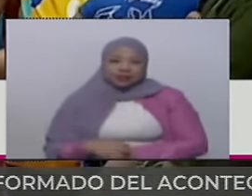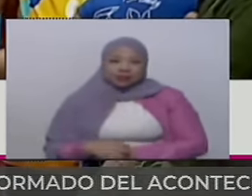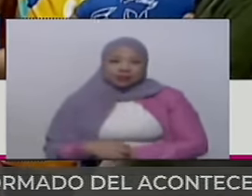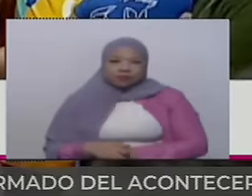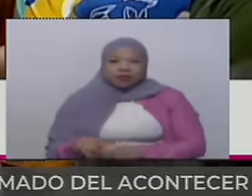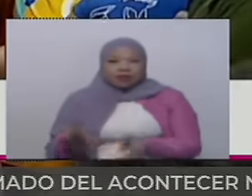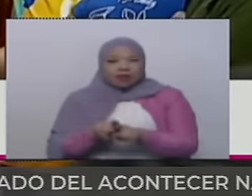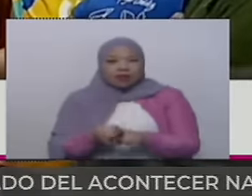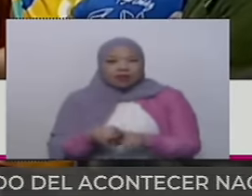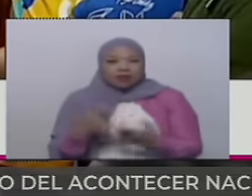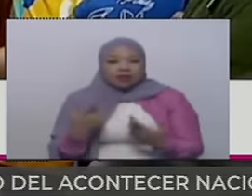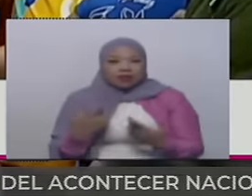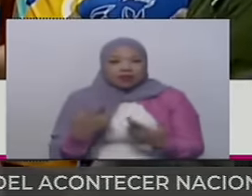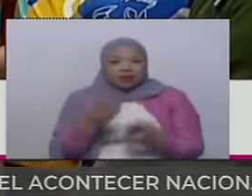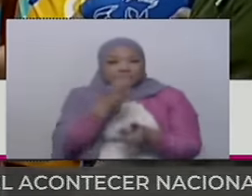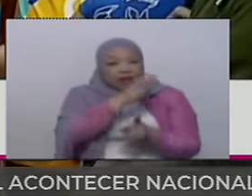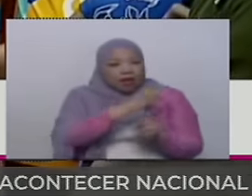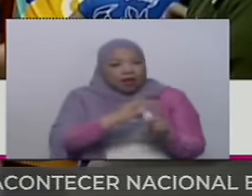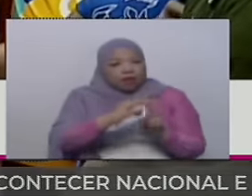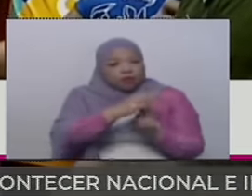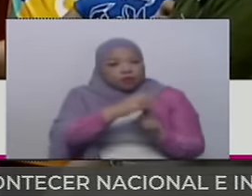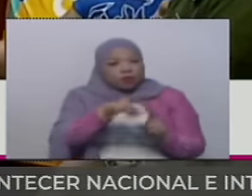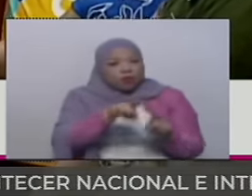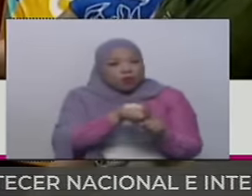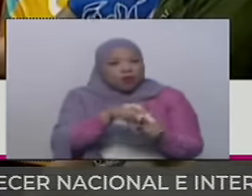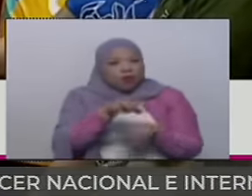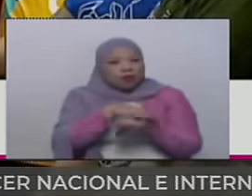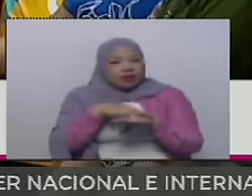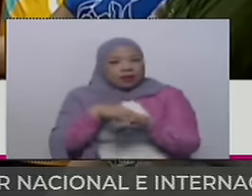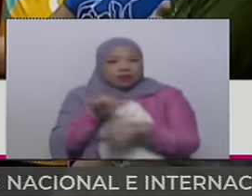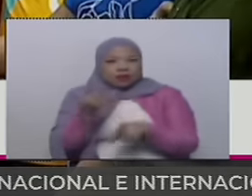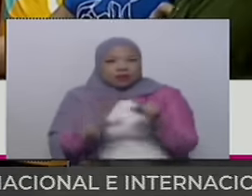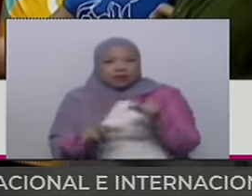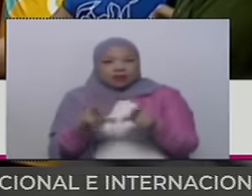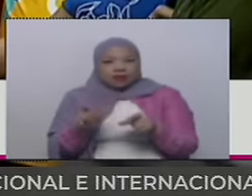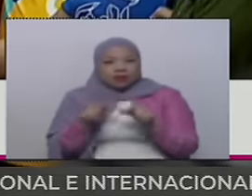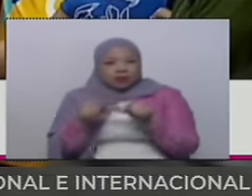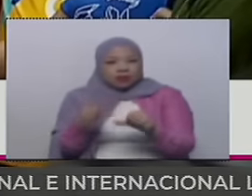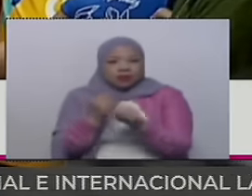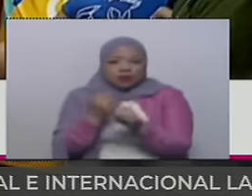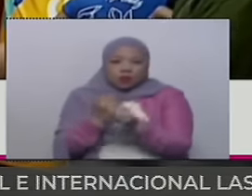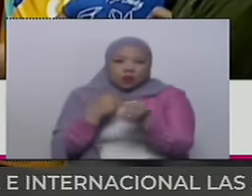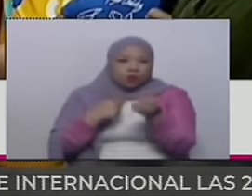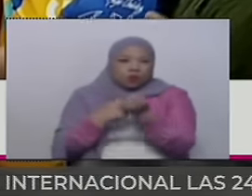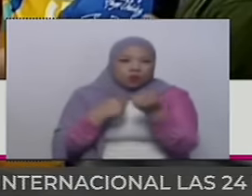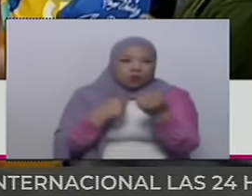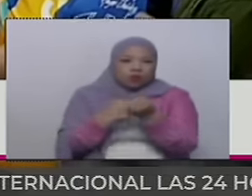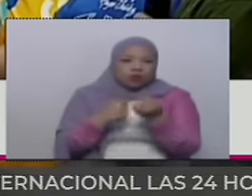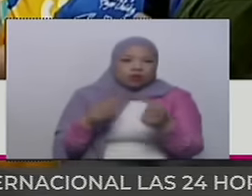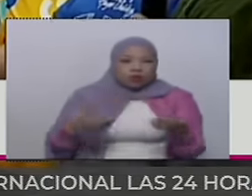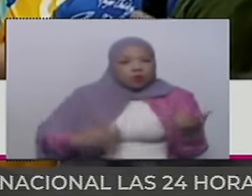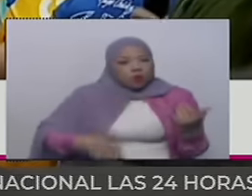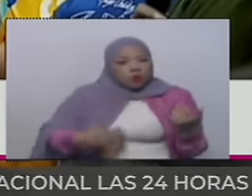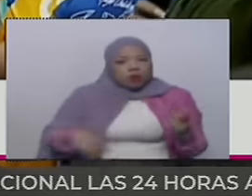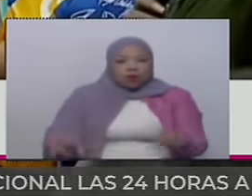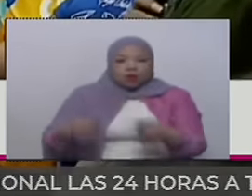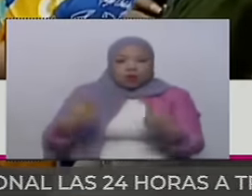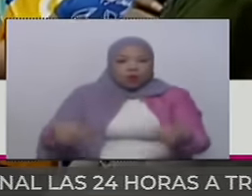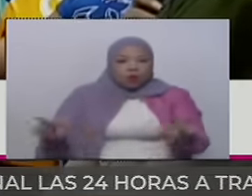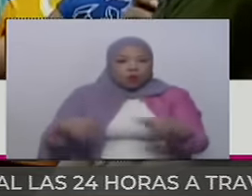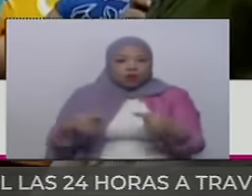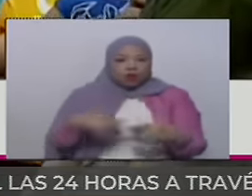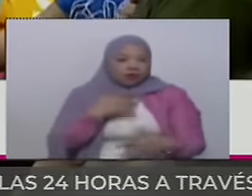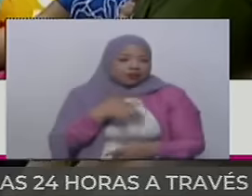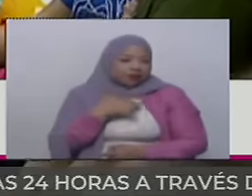diferencia entre Ernesto y Luis. Ajá. Luis trae una chequera para apoyar. Ernesto trae música para alegrar el alma, sí, pues. Y